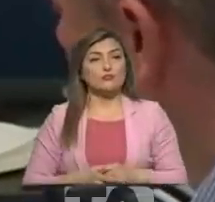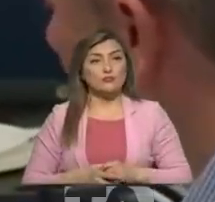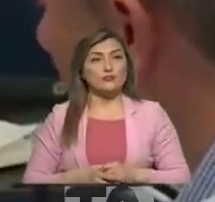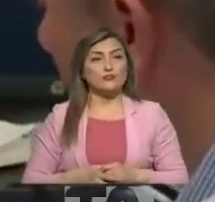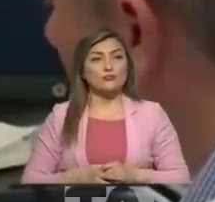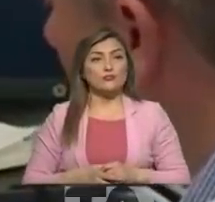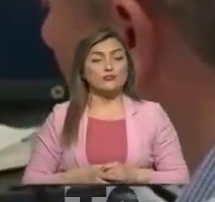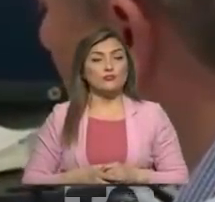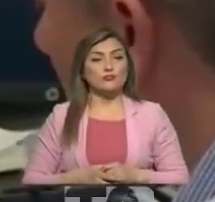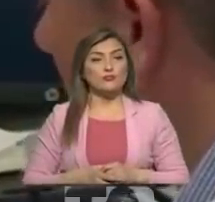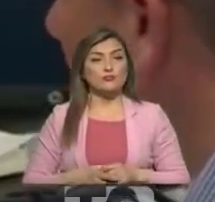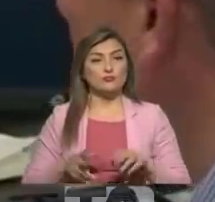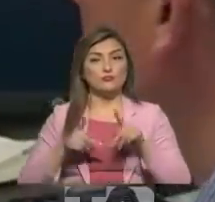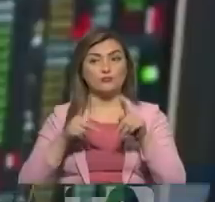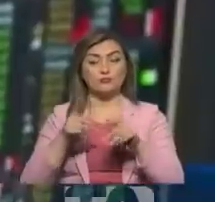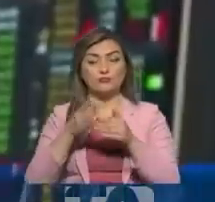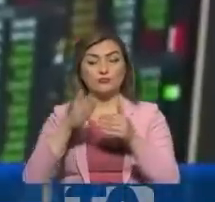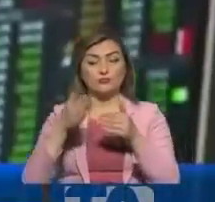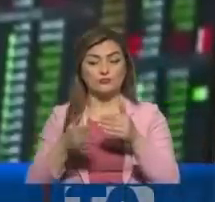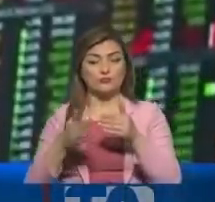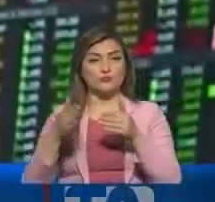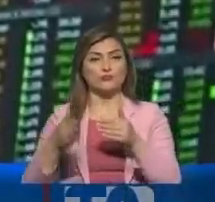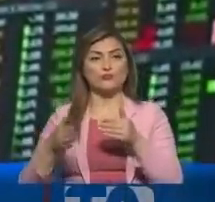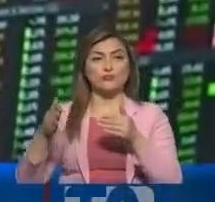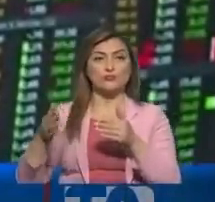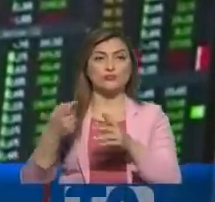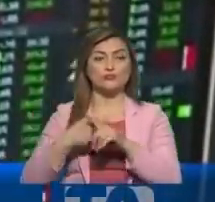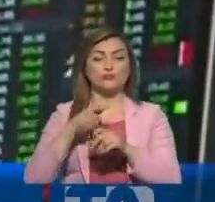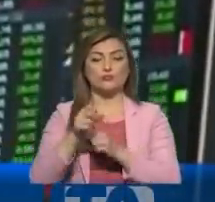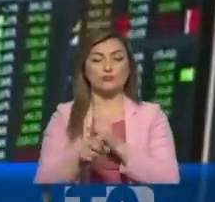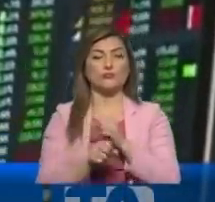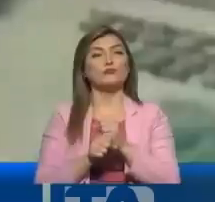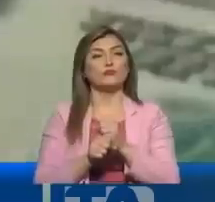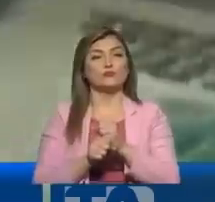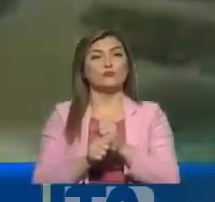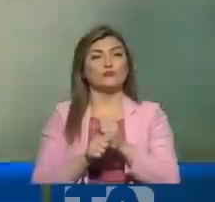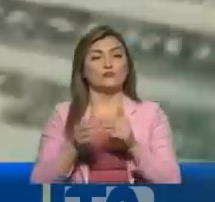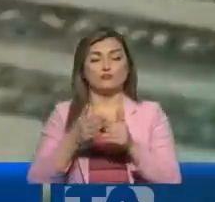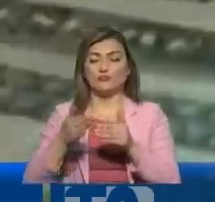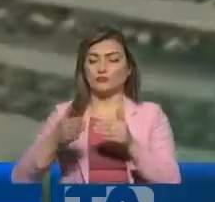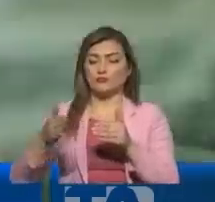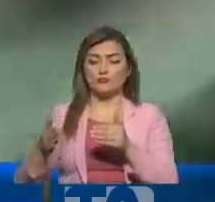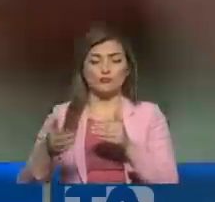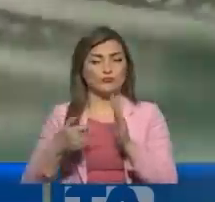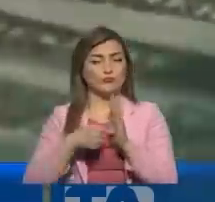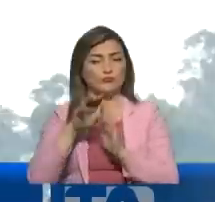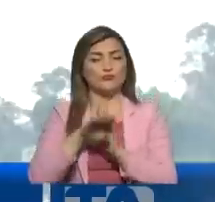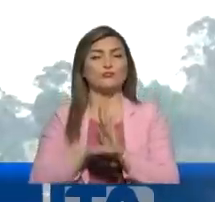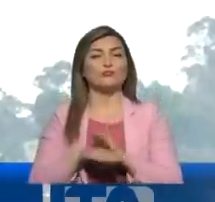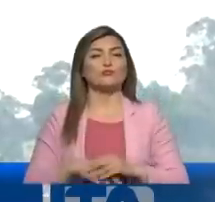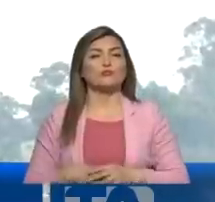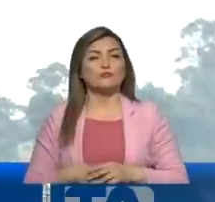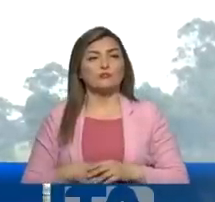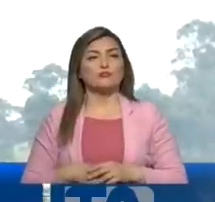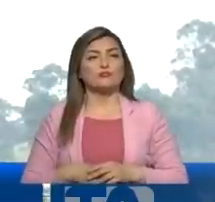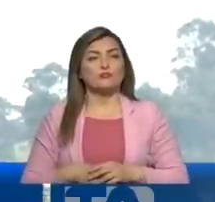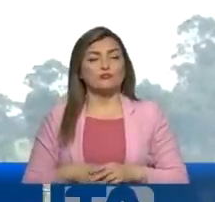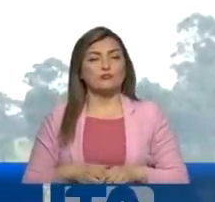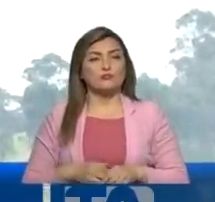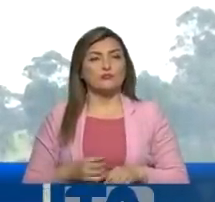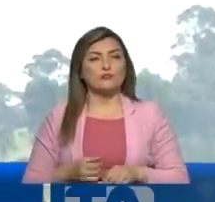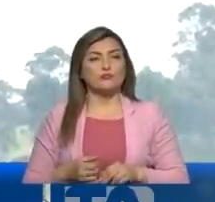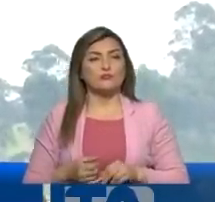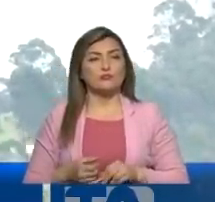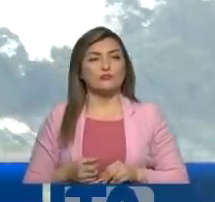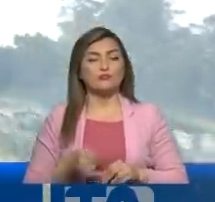ha permitido extender los plazos con varios años de gracia y bajar las tasas de interés. Y todo esto ha